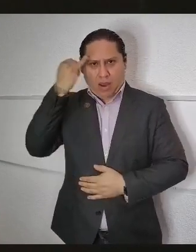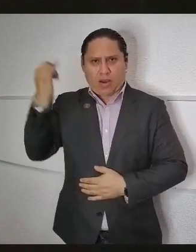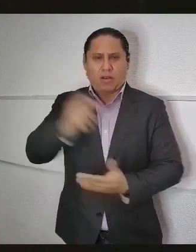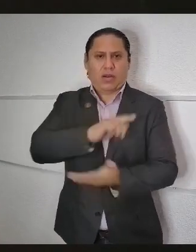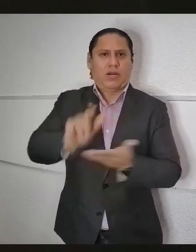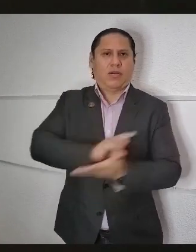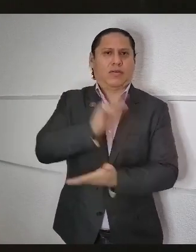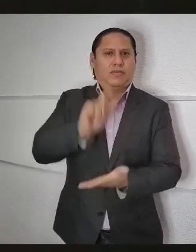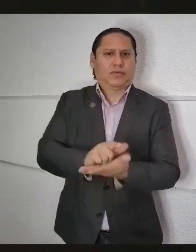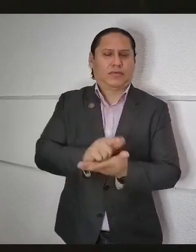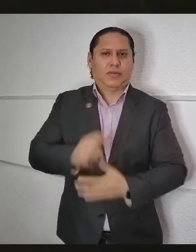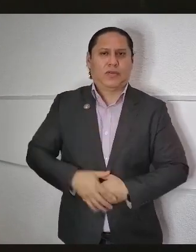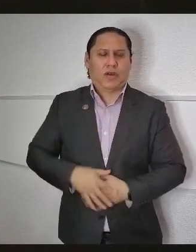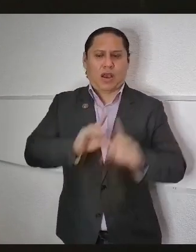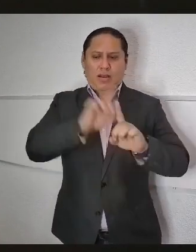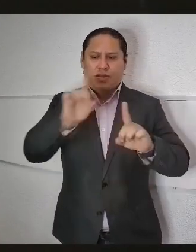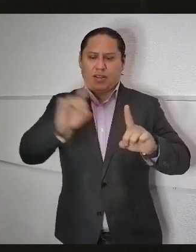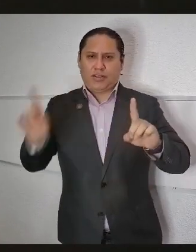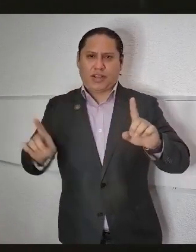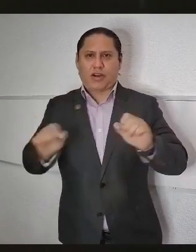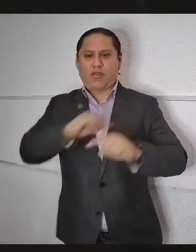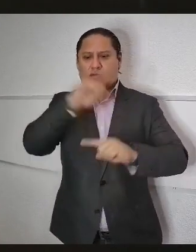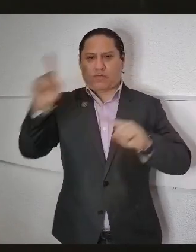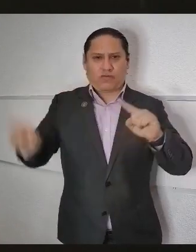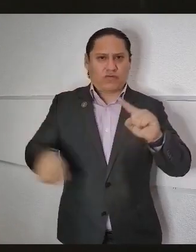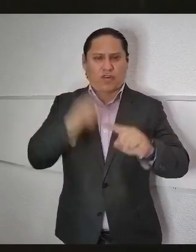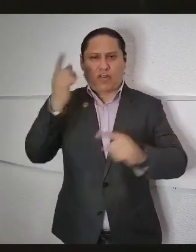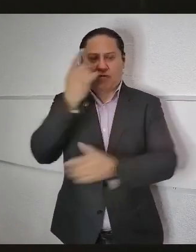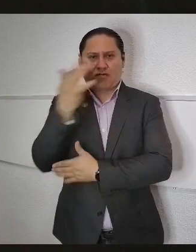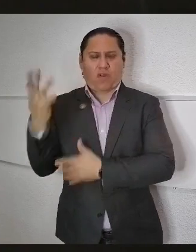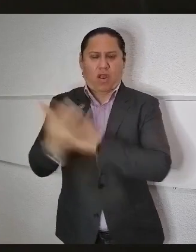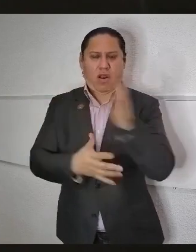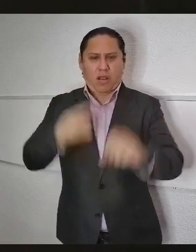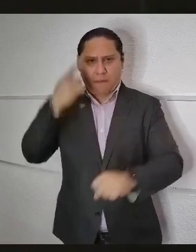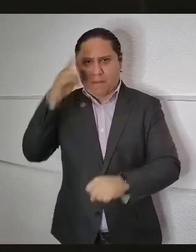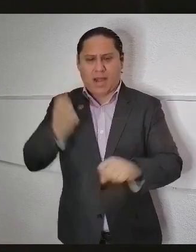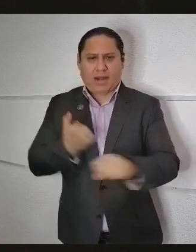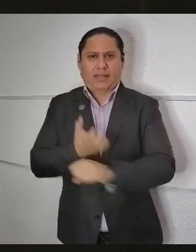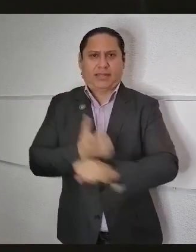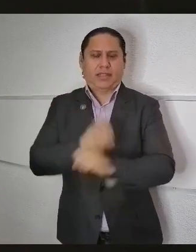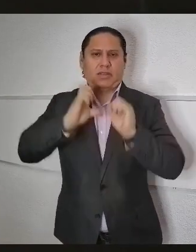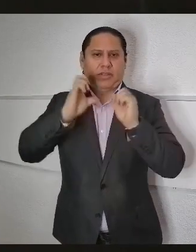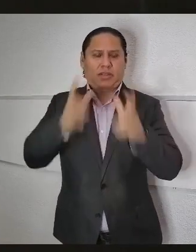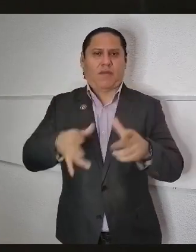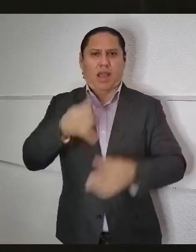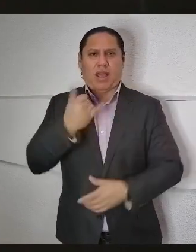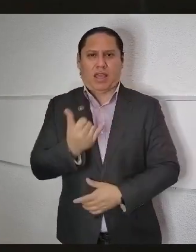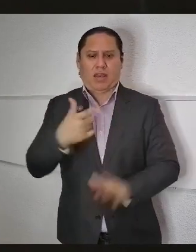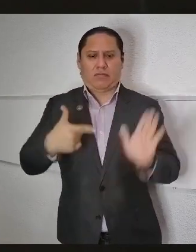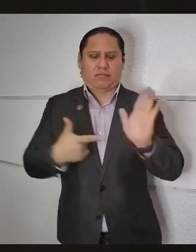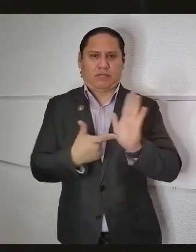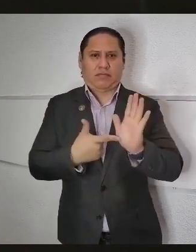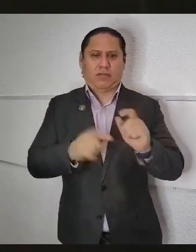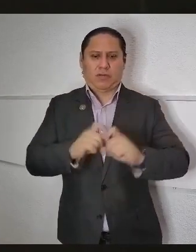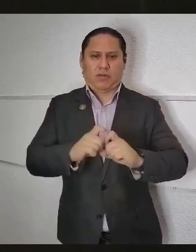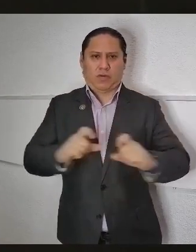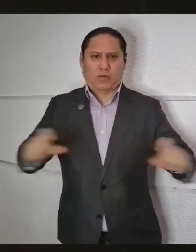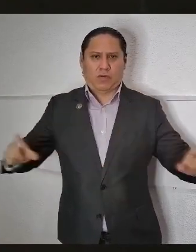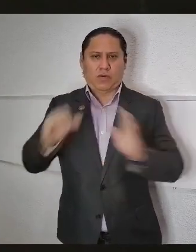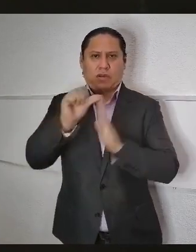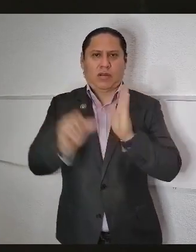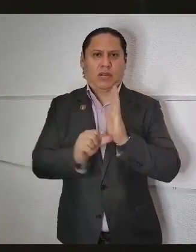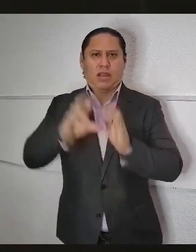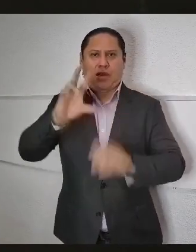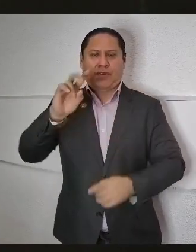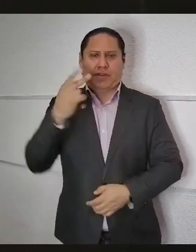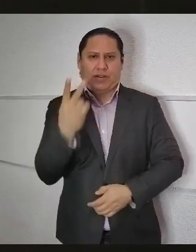iniciativa de Ley de Desarrollo Forestal Sustentable para el Estado de Chiapas y, con fundamento en los